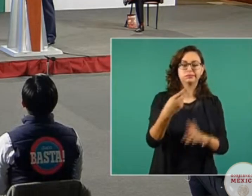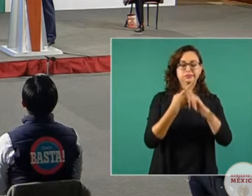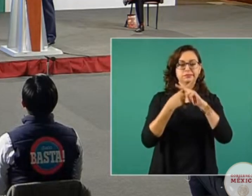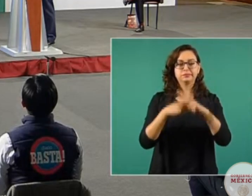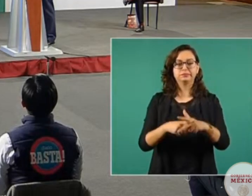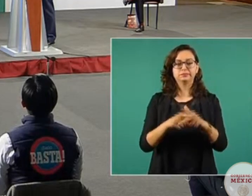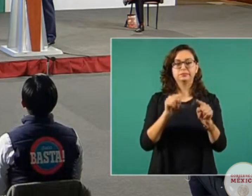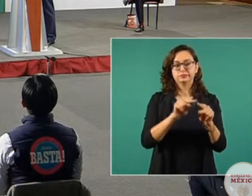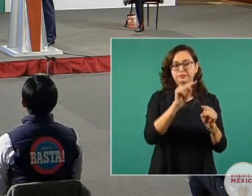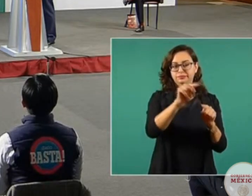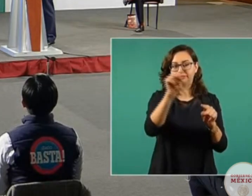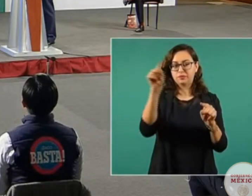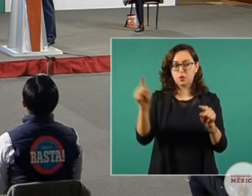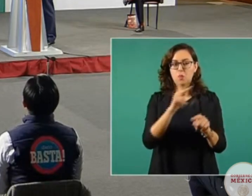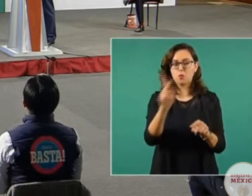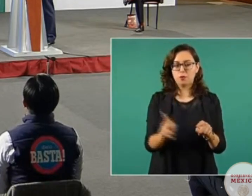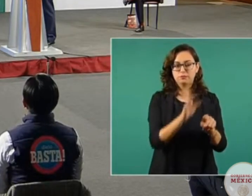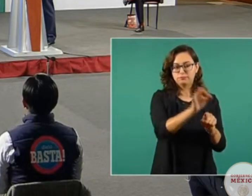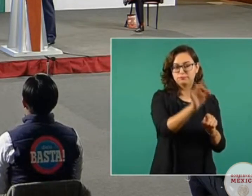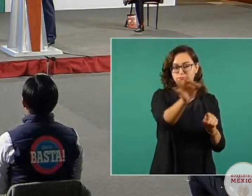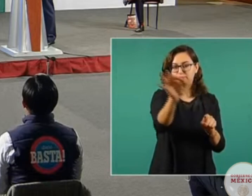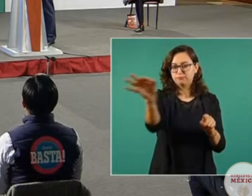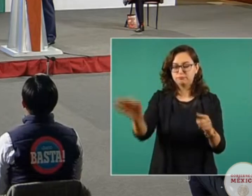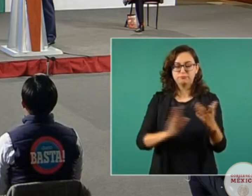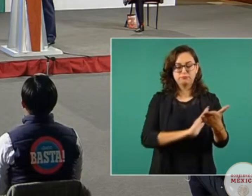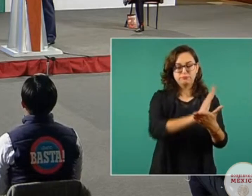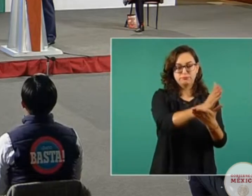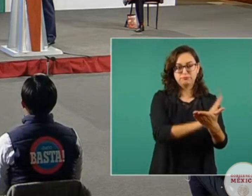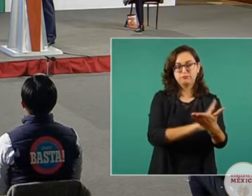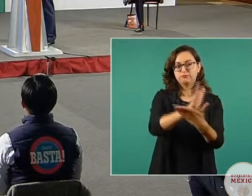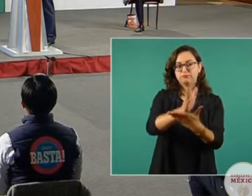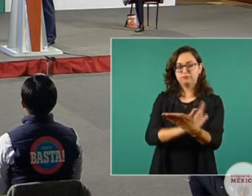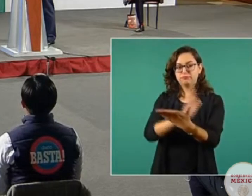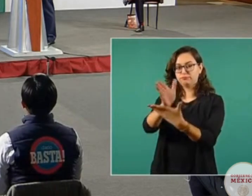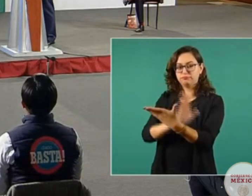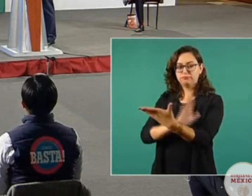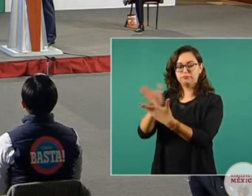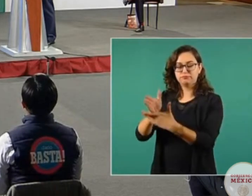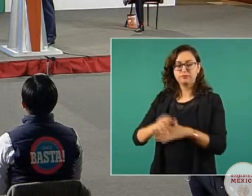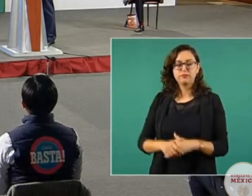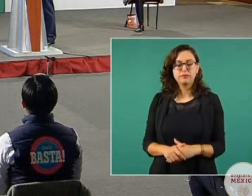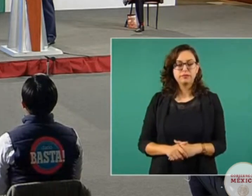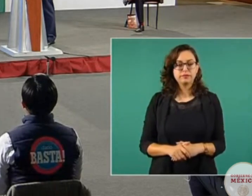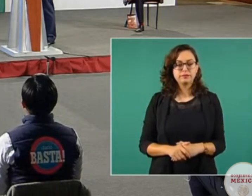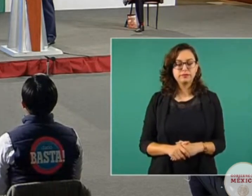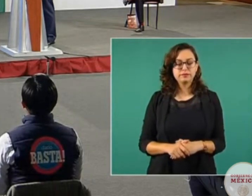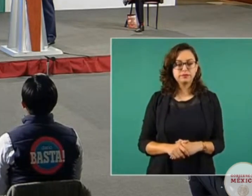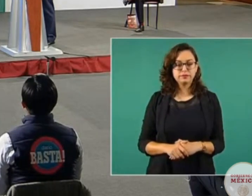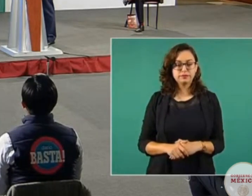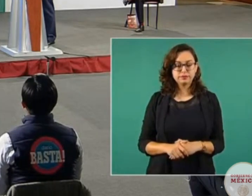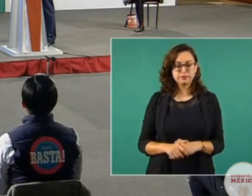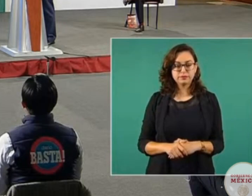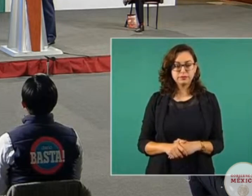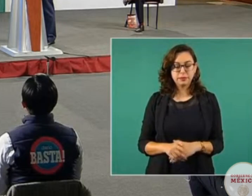Omealca, vamos a Medellín, vamos a Mario Fabio Altamirano, pero estoy